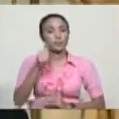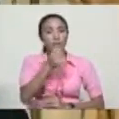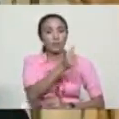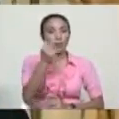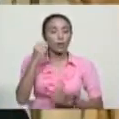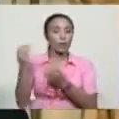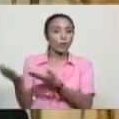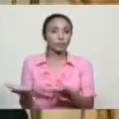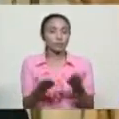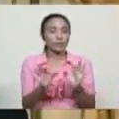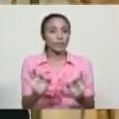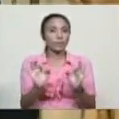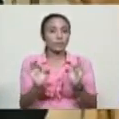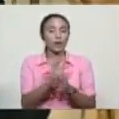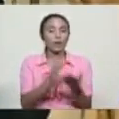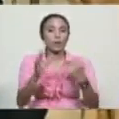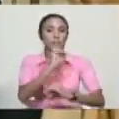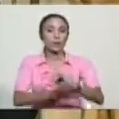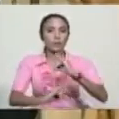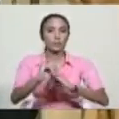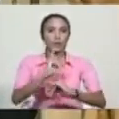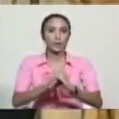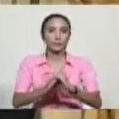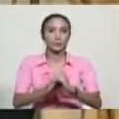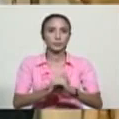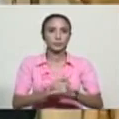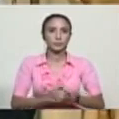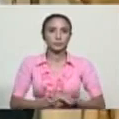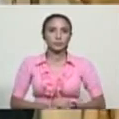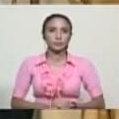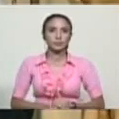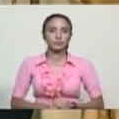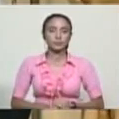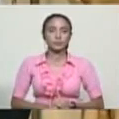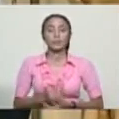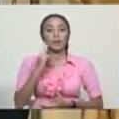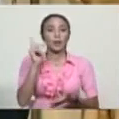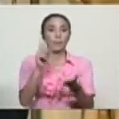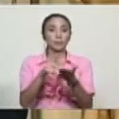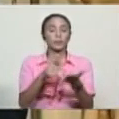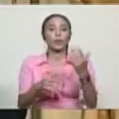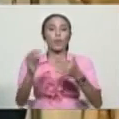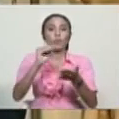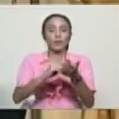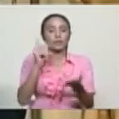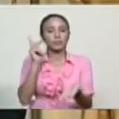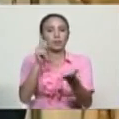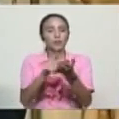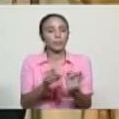invitados internacionales, que han participado nuevamente de manera muy